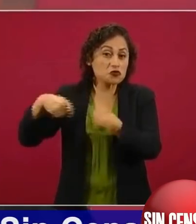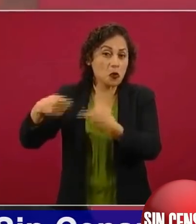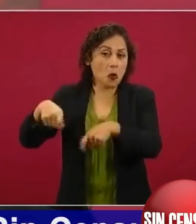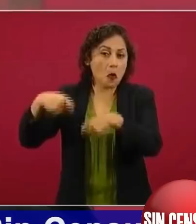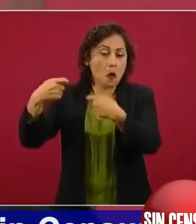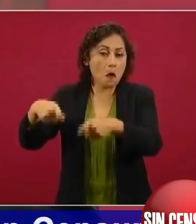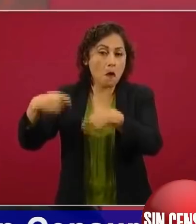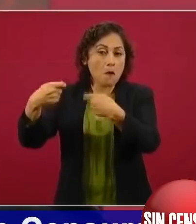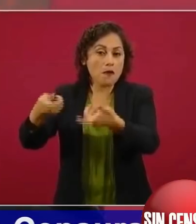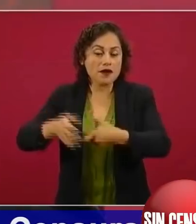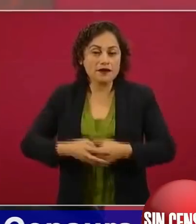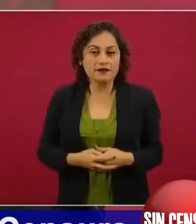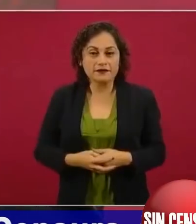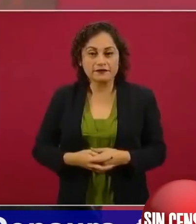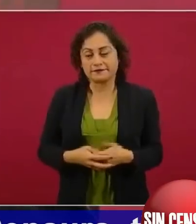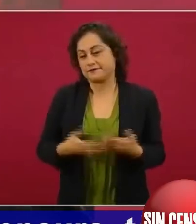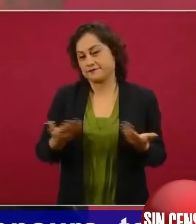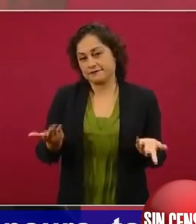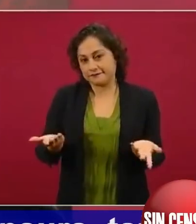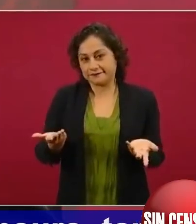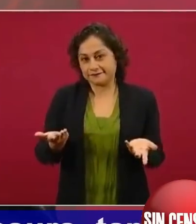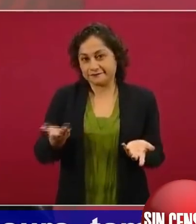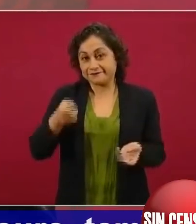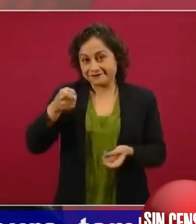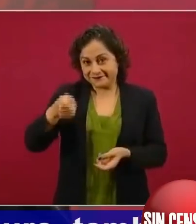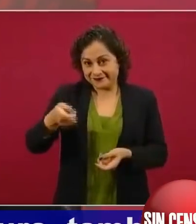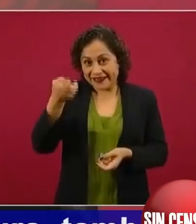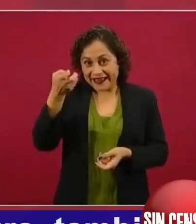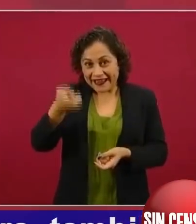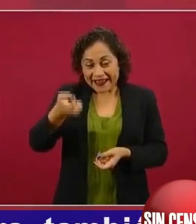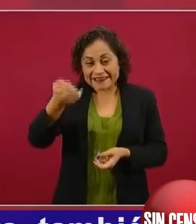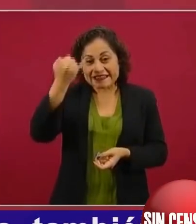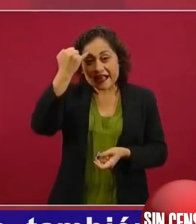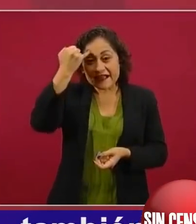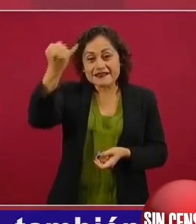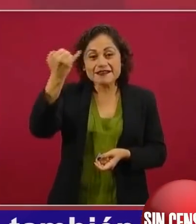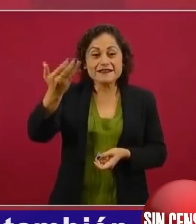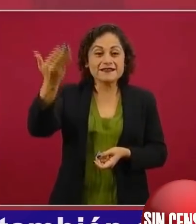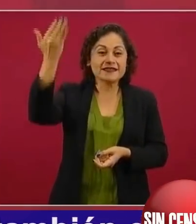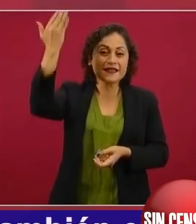Entonces, de ahí vienen